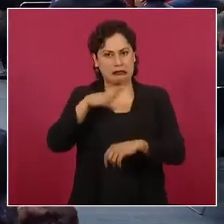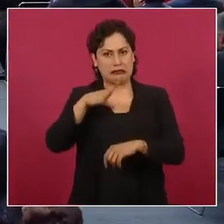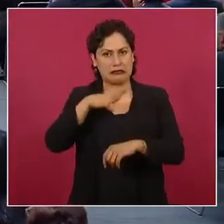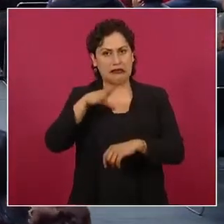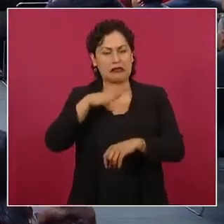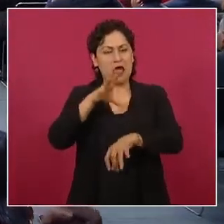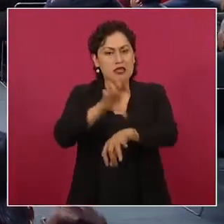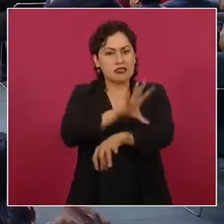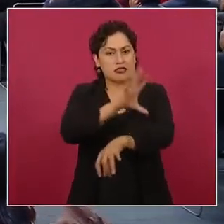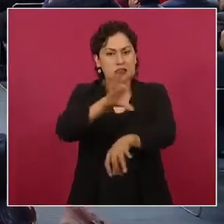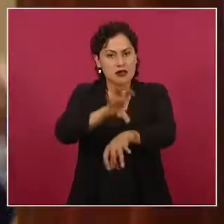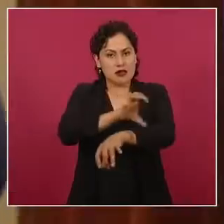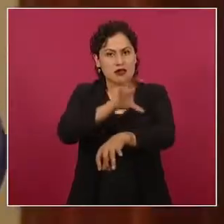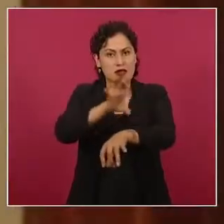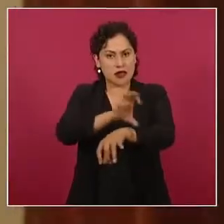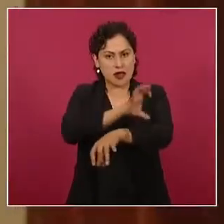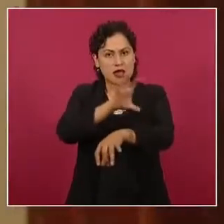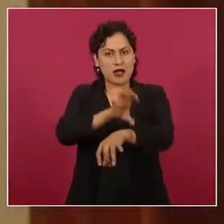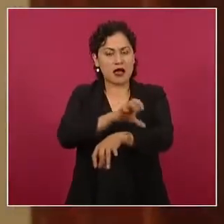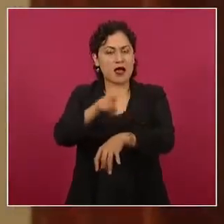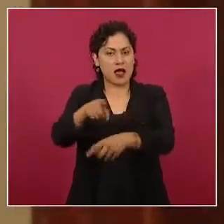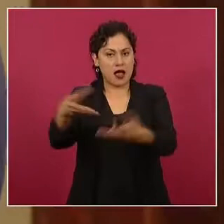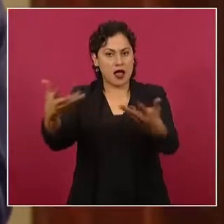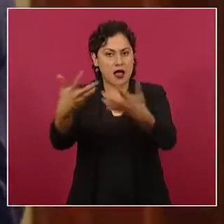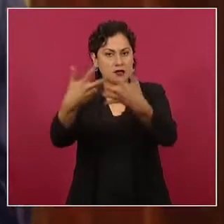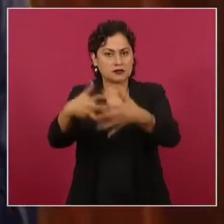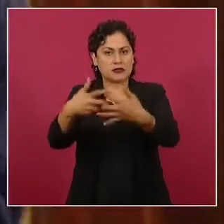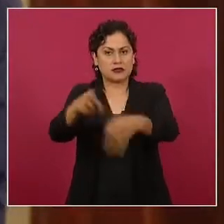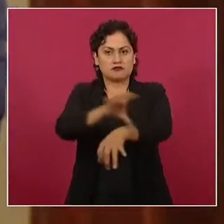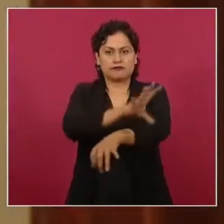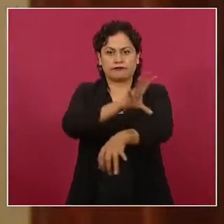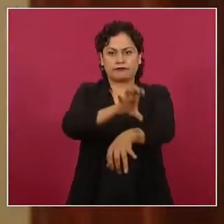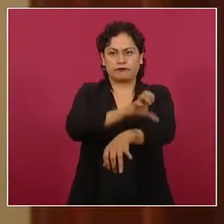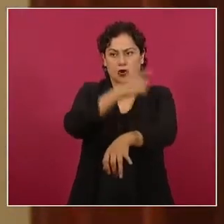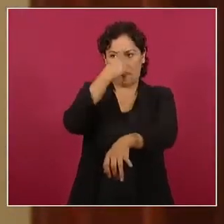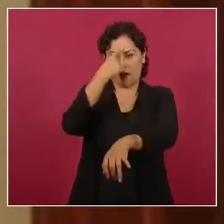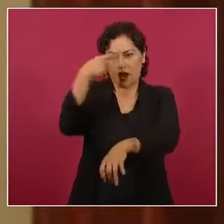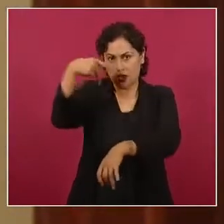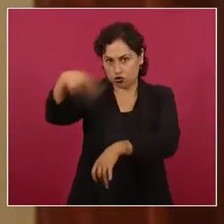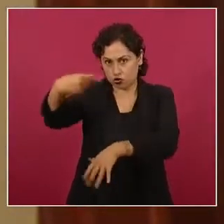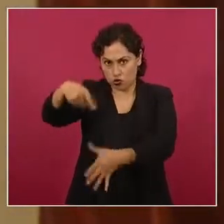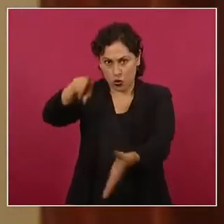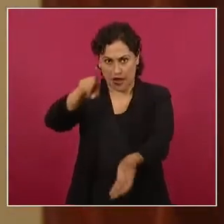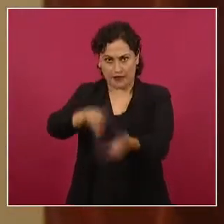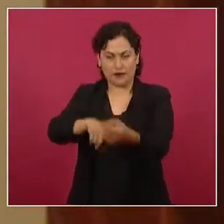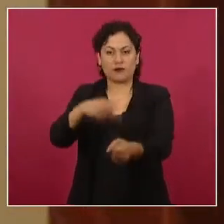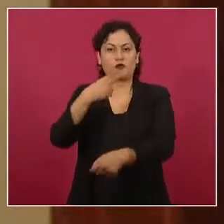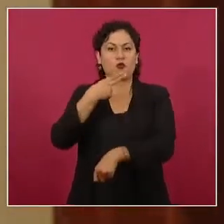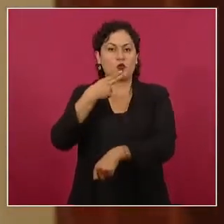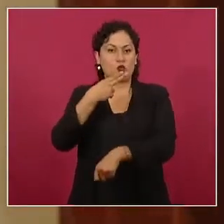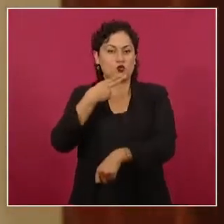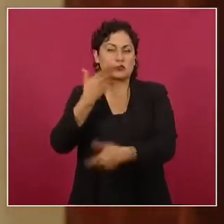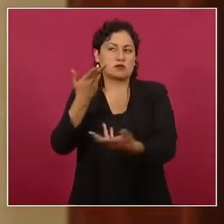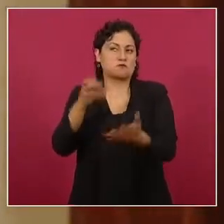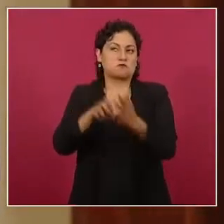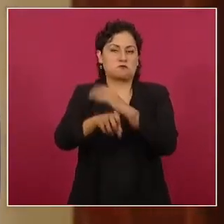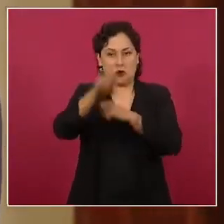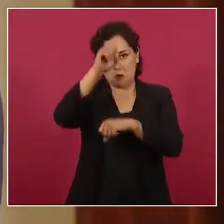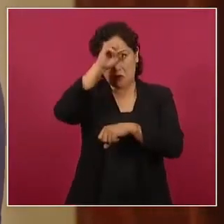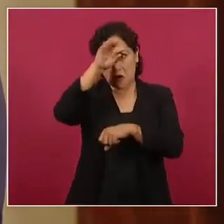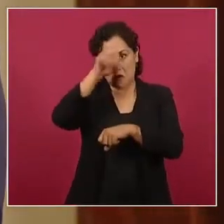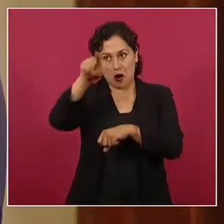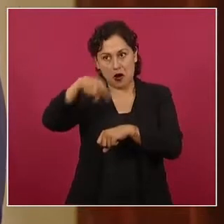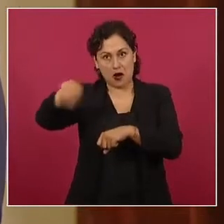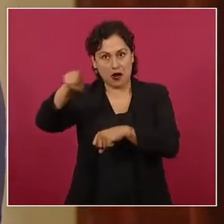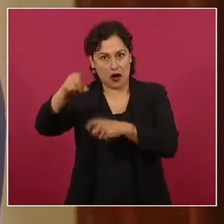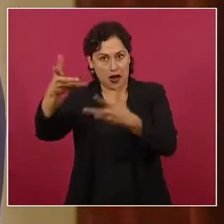generar energía eléctrica que va a utilizar en su planta minera o